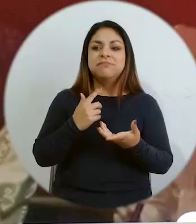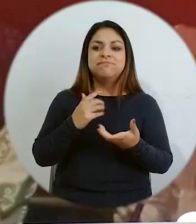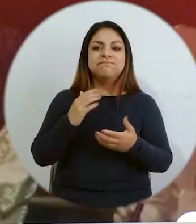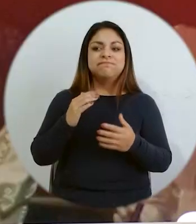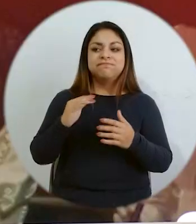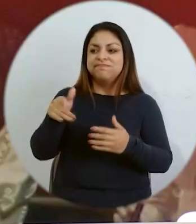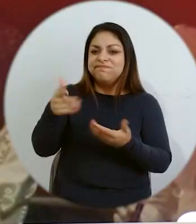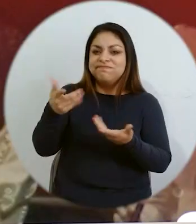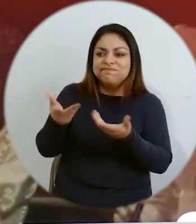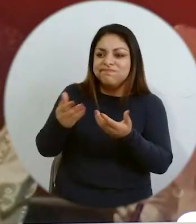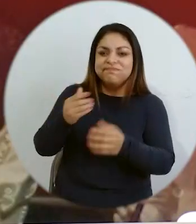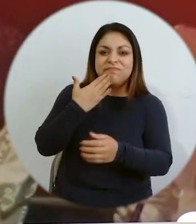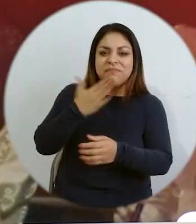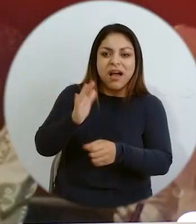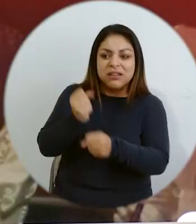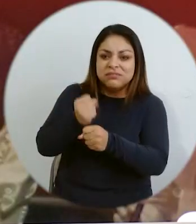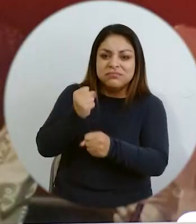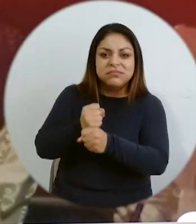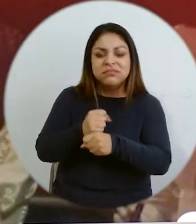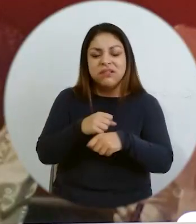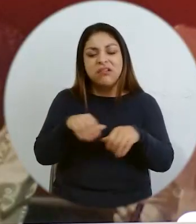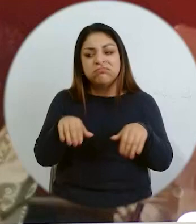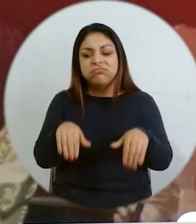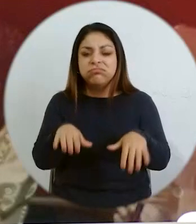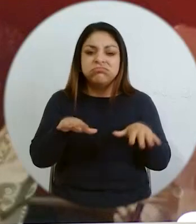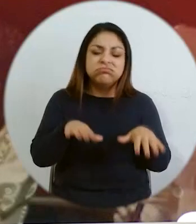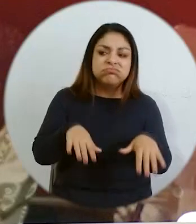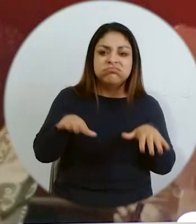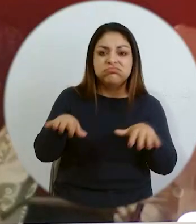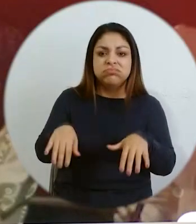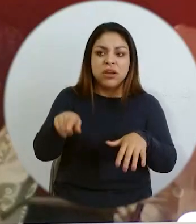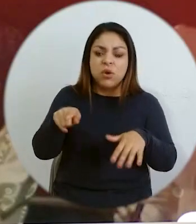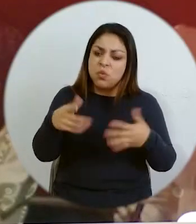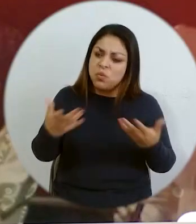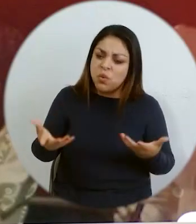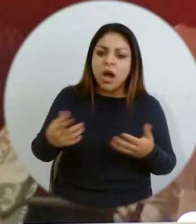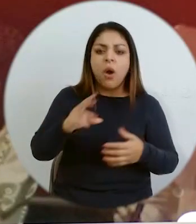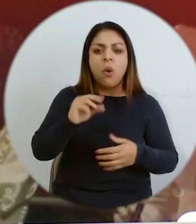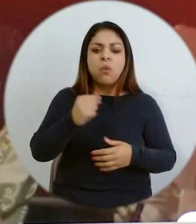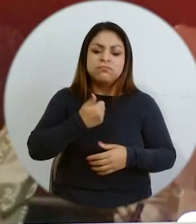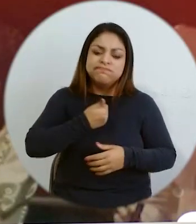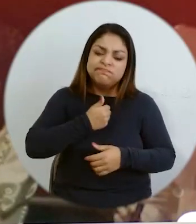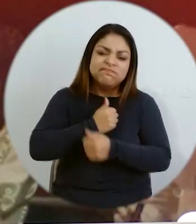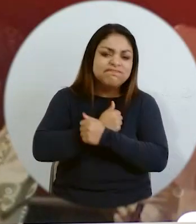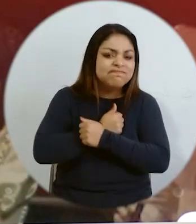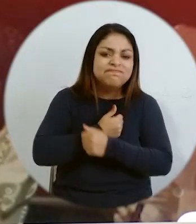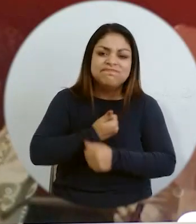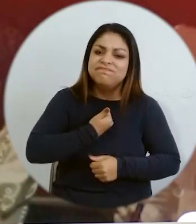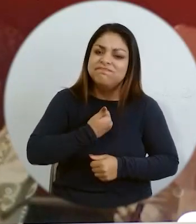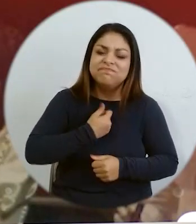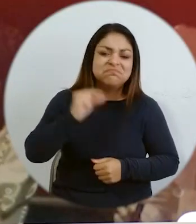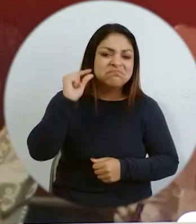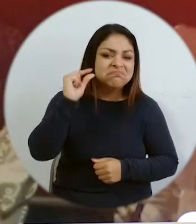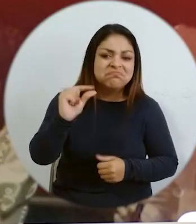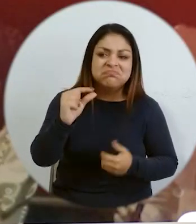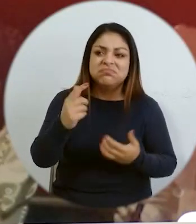bajo desempeño, la expresión de muy bajo concepto de sí